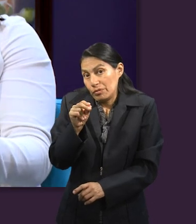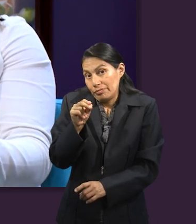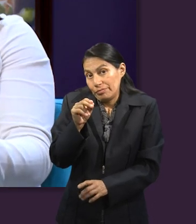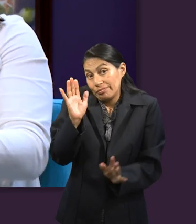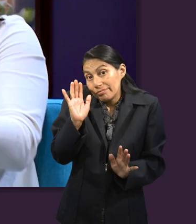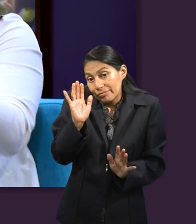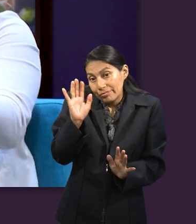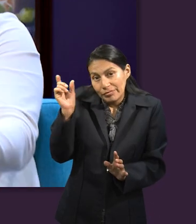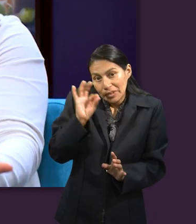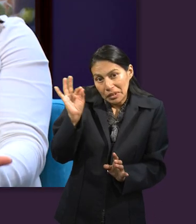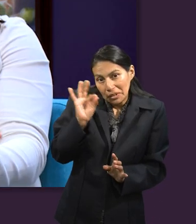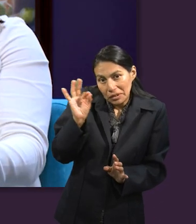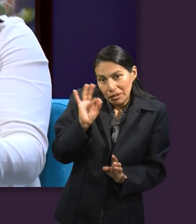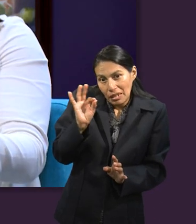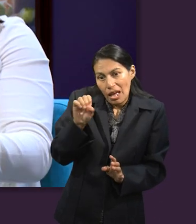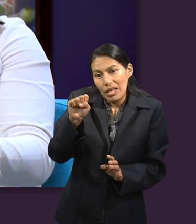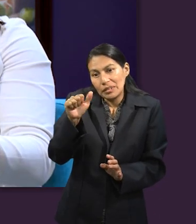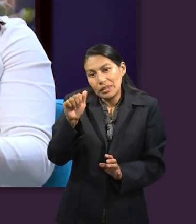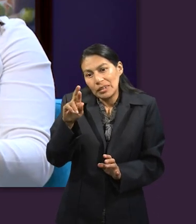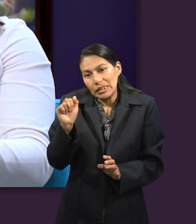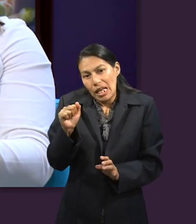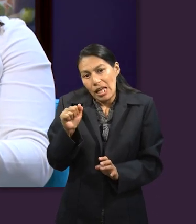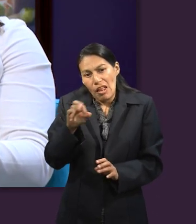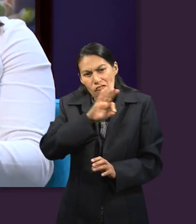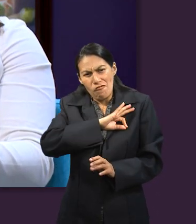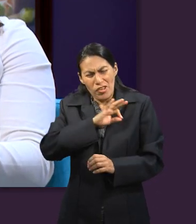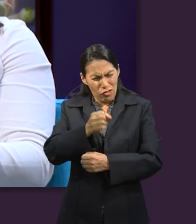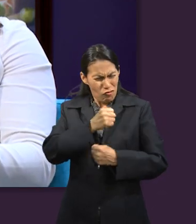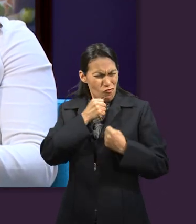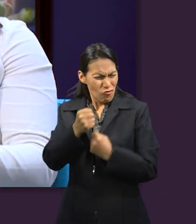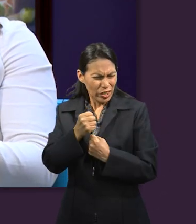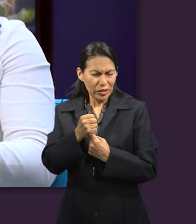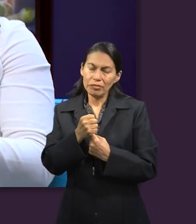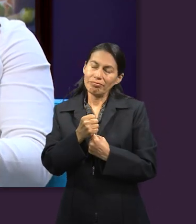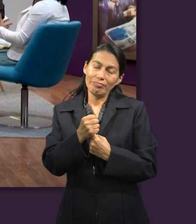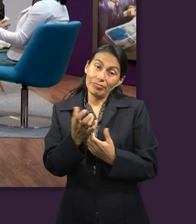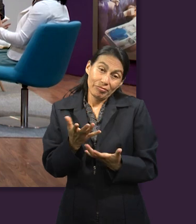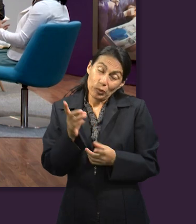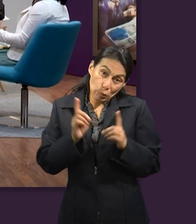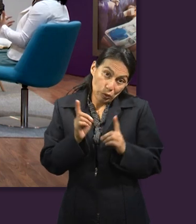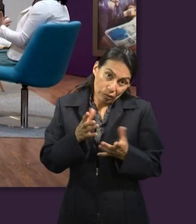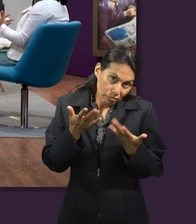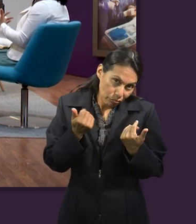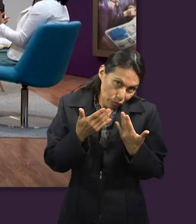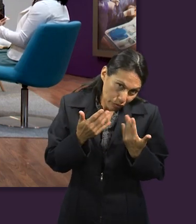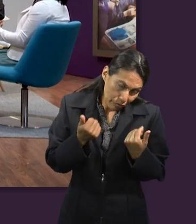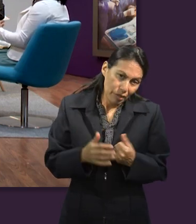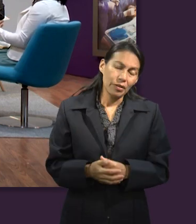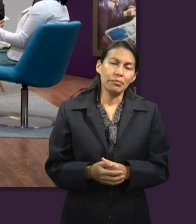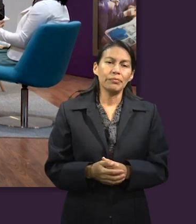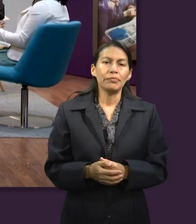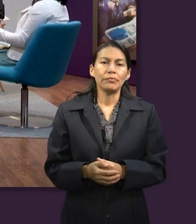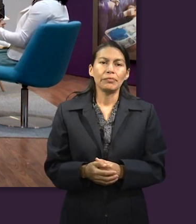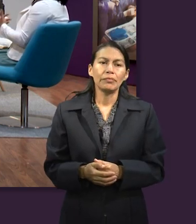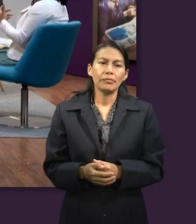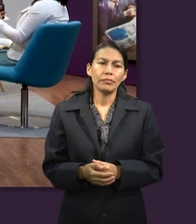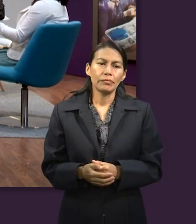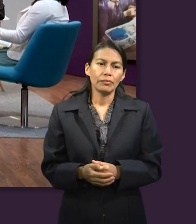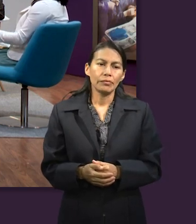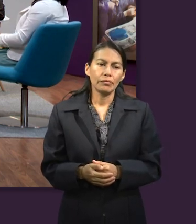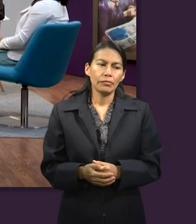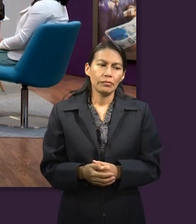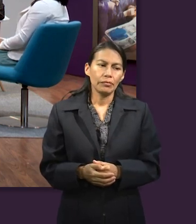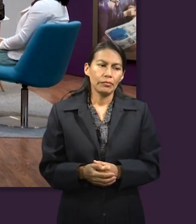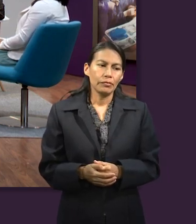porque tal vez la conocía y probablemente esa hora no hubiera tenido la misma fortaleza y madurez espiritual de él para